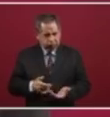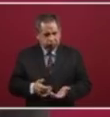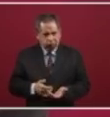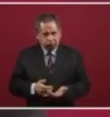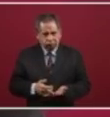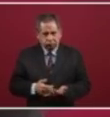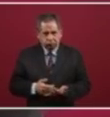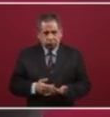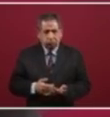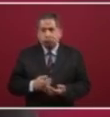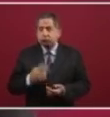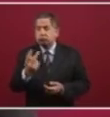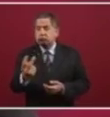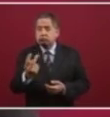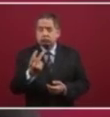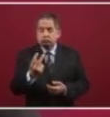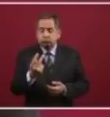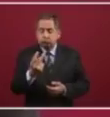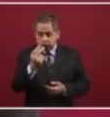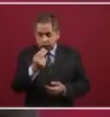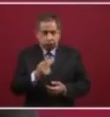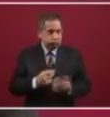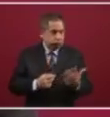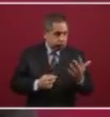ante el planteamiento que les hicimos,